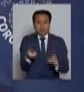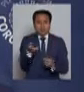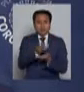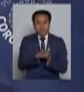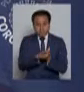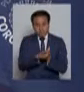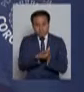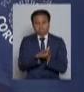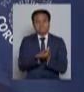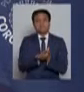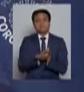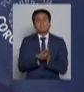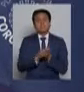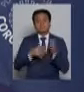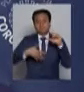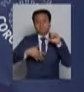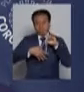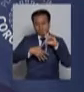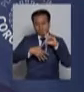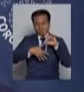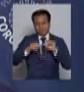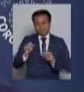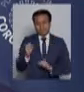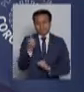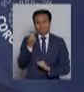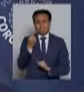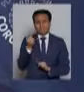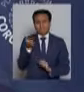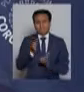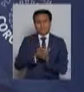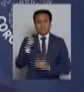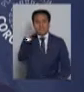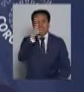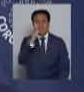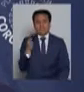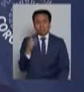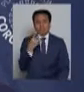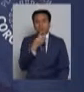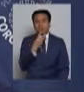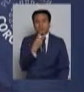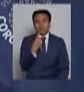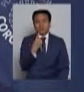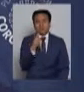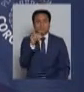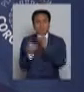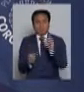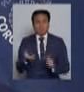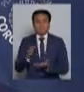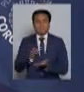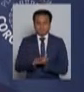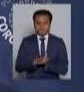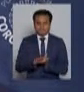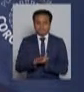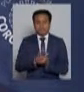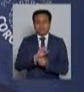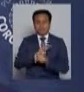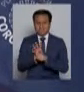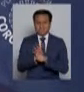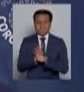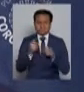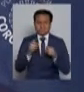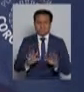fallecidos. La región sigue siendo liderada por Brasil, con 431 fallecidos por